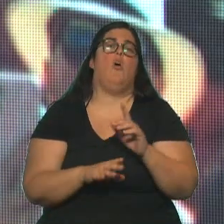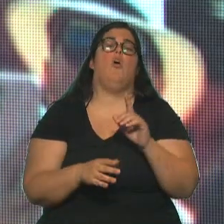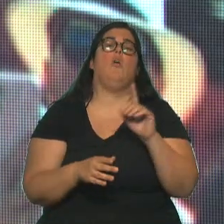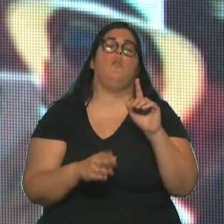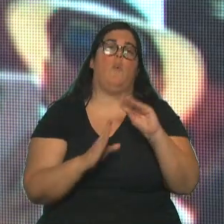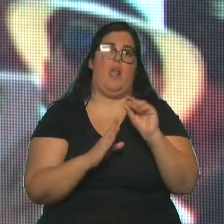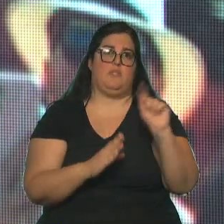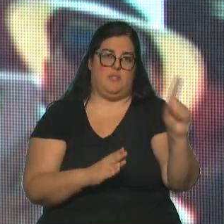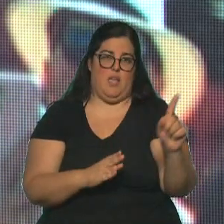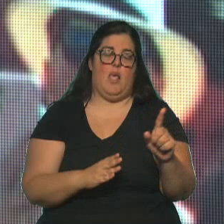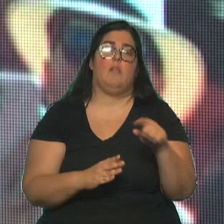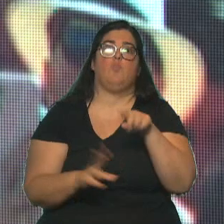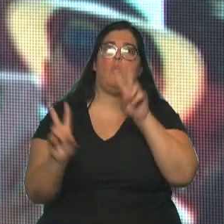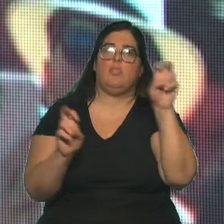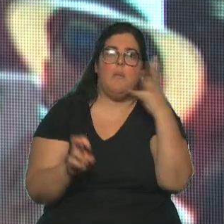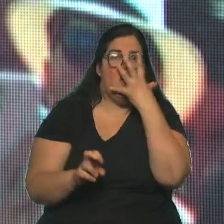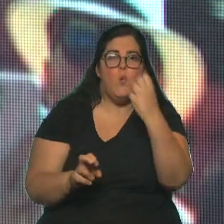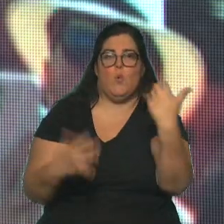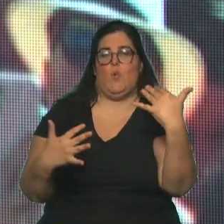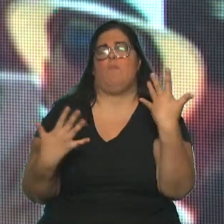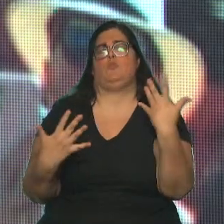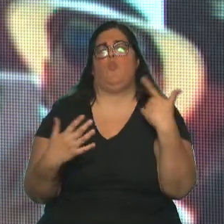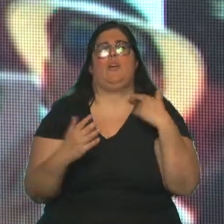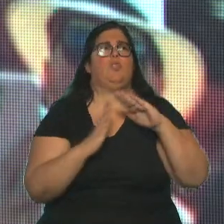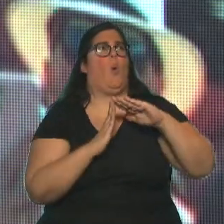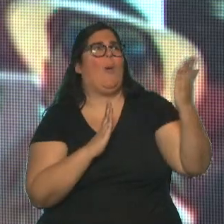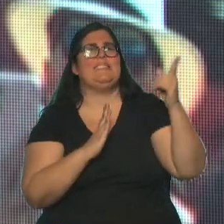del vecino país. Es un tema que nos apasiona, por supuesto. Somos vecinos y nos importa y mucho. Pero ahora vamos